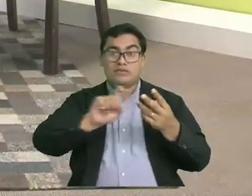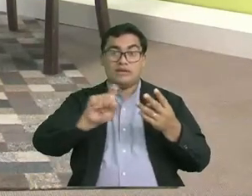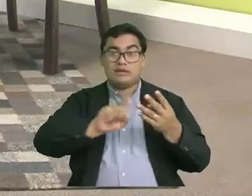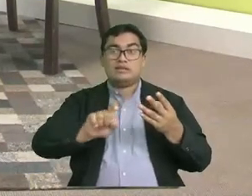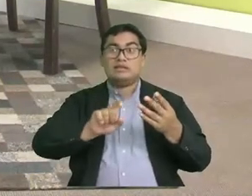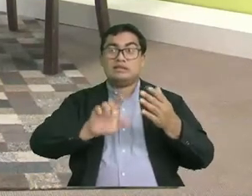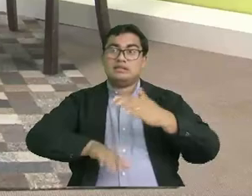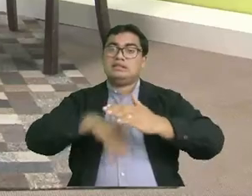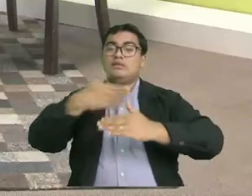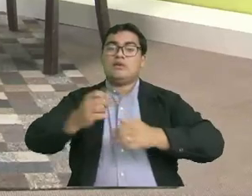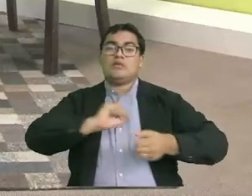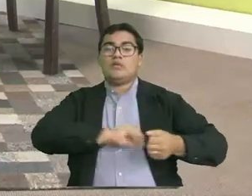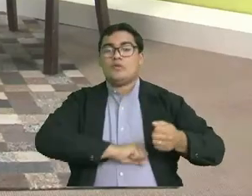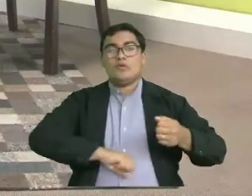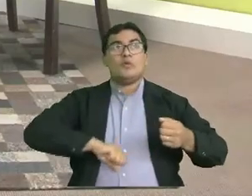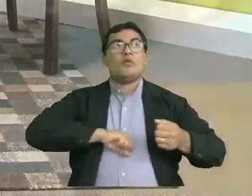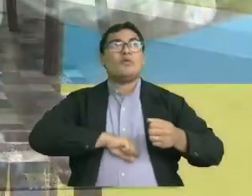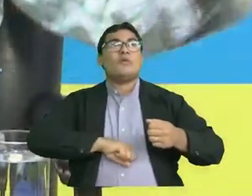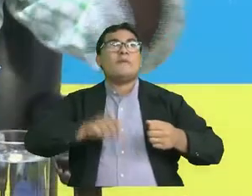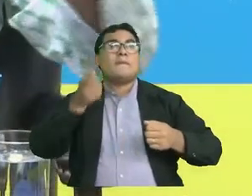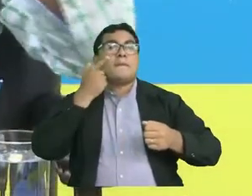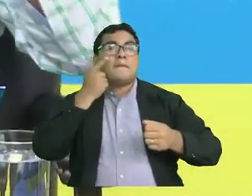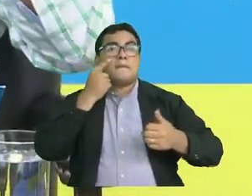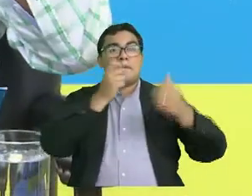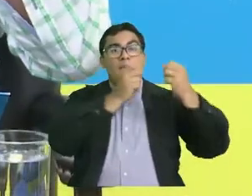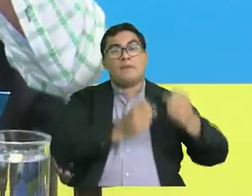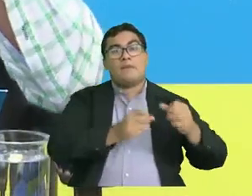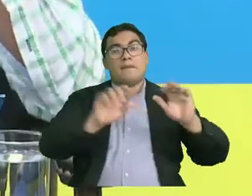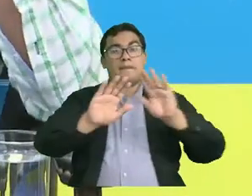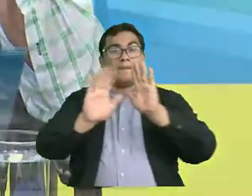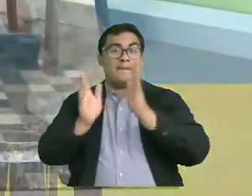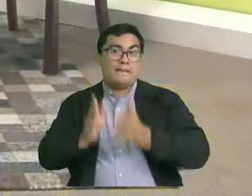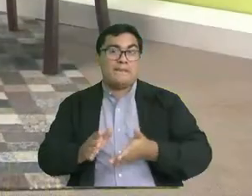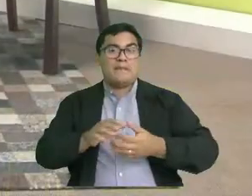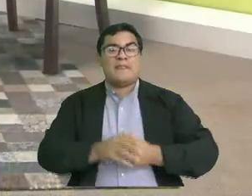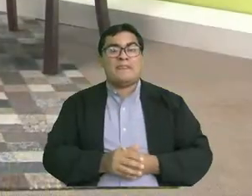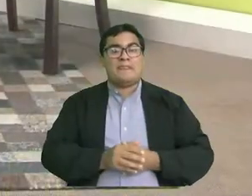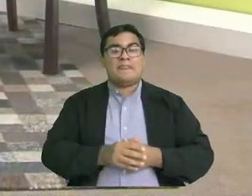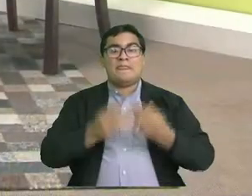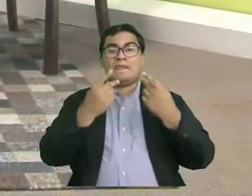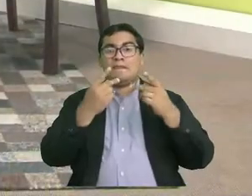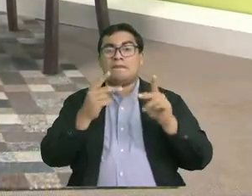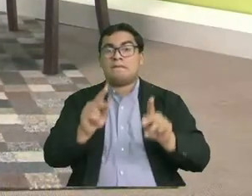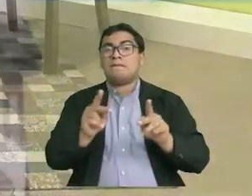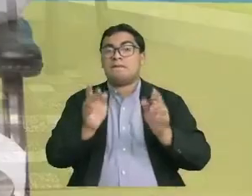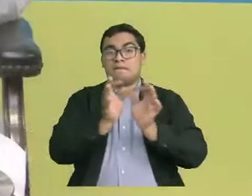difícil. Si es niño o niña. Sí, sí, precisamente así es. Por eso que está explicando usted. Parte de eso, pero también porque